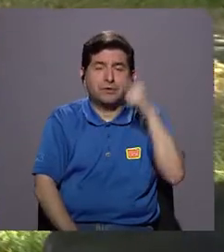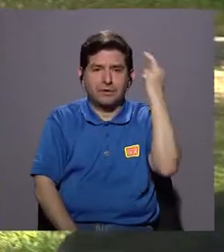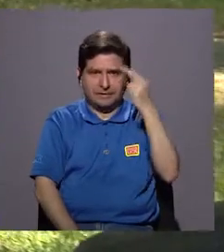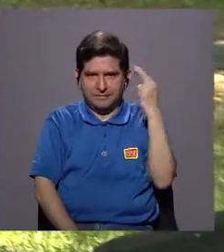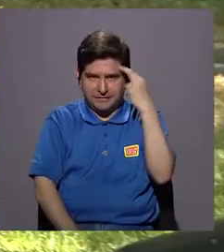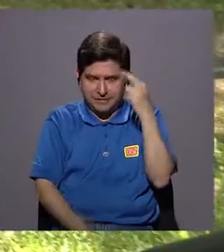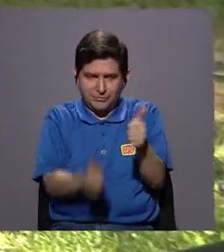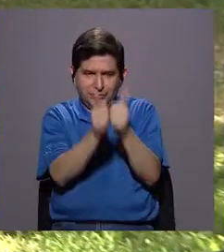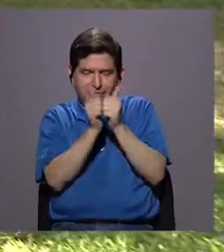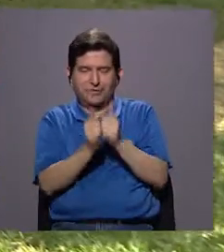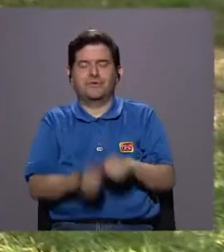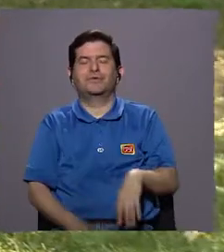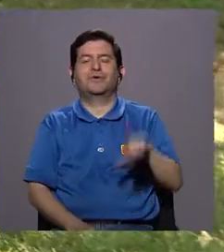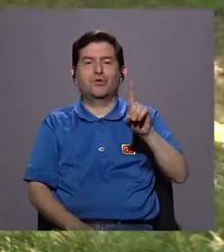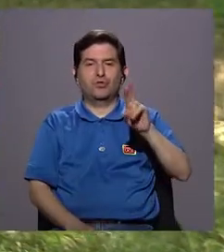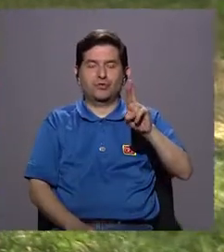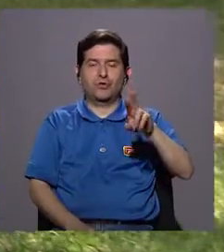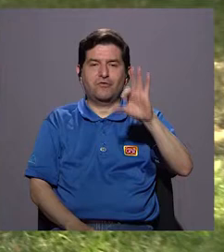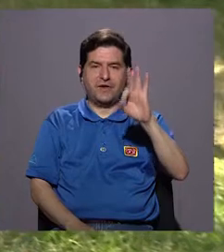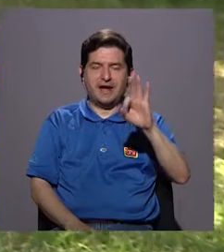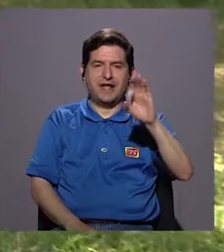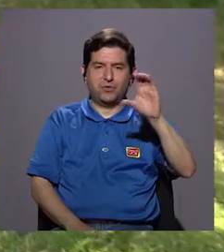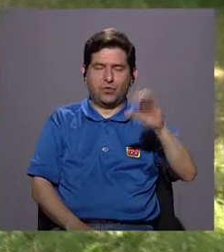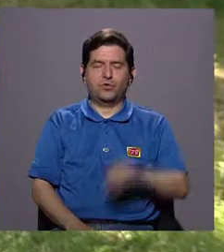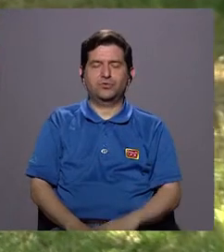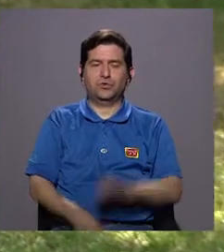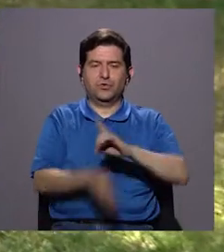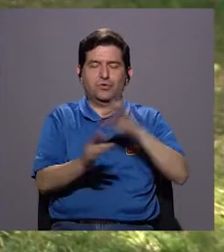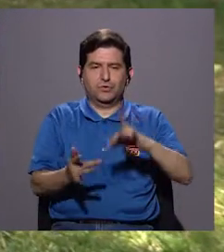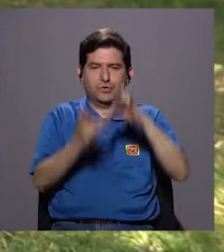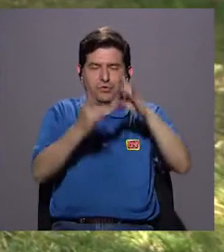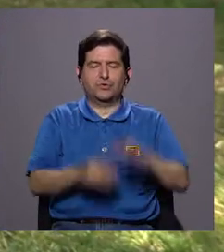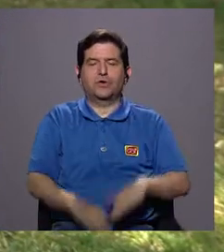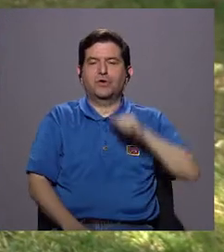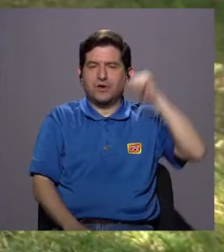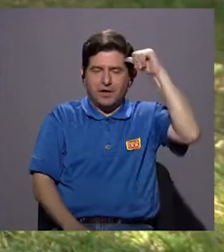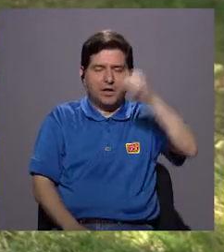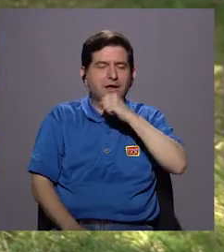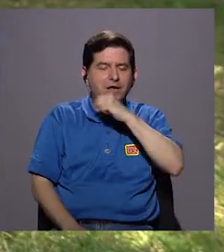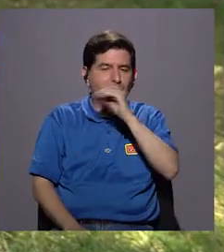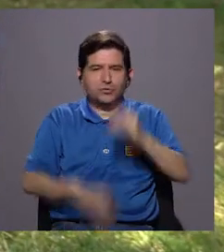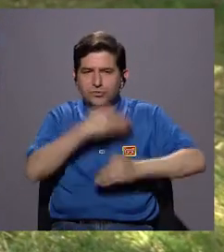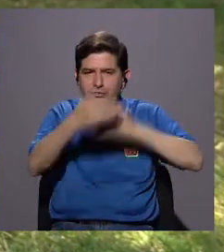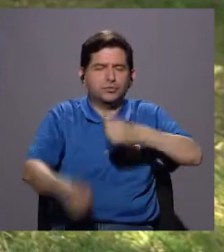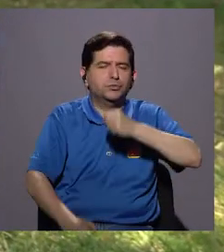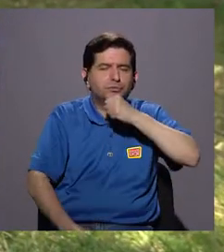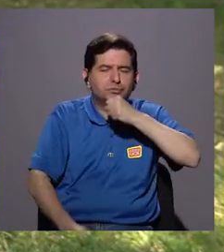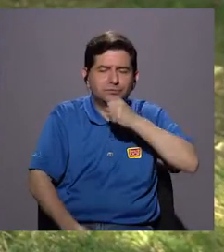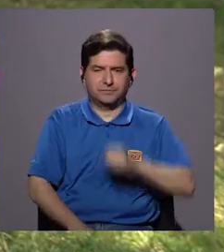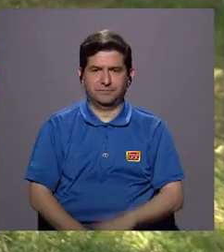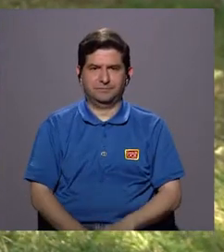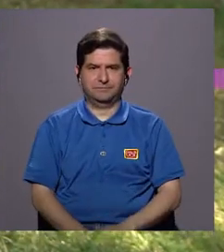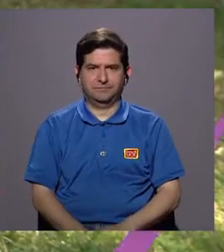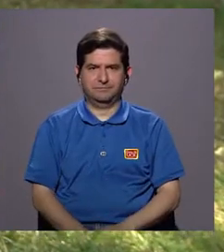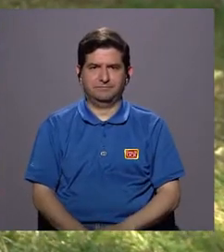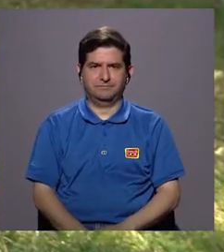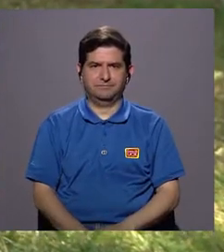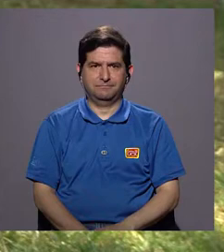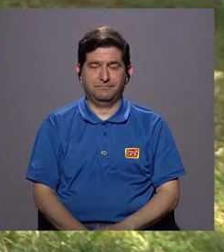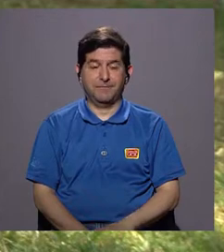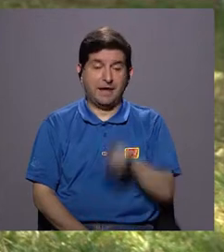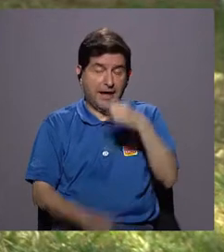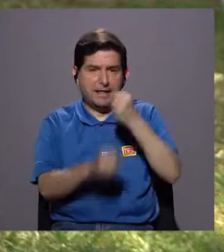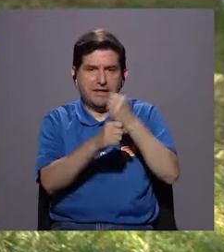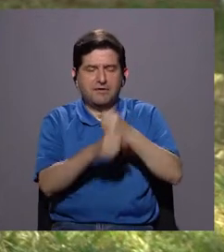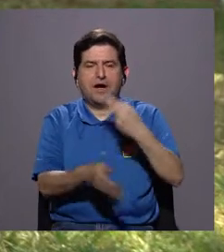ello nos acompaña el doctor Fernando Coto, médico especialista en geriatría y gerontología y además que